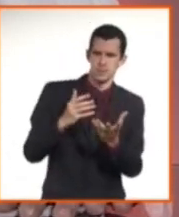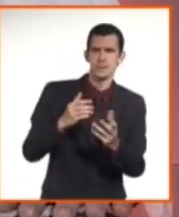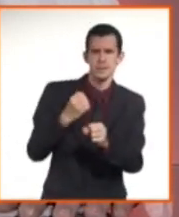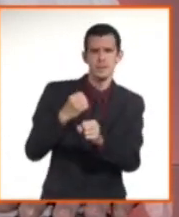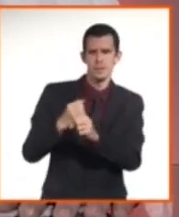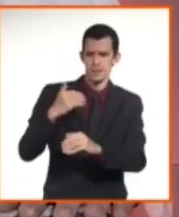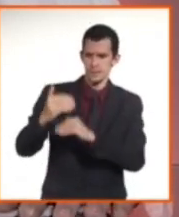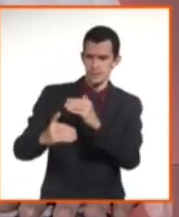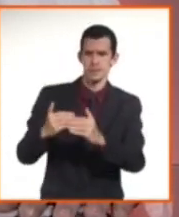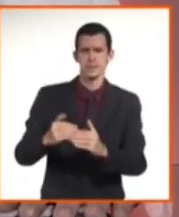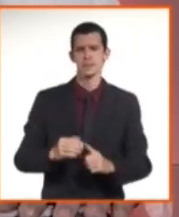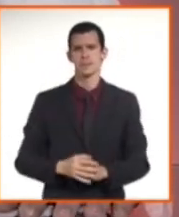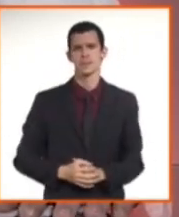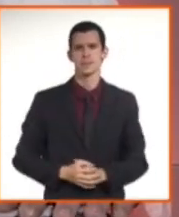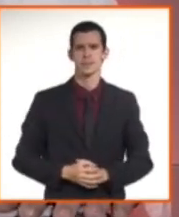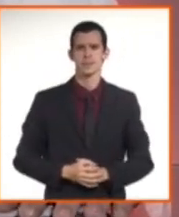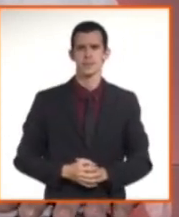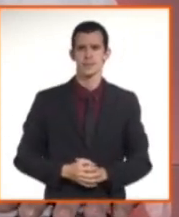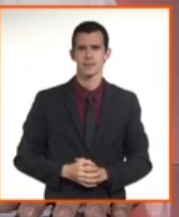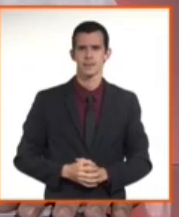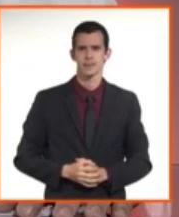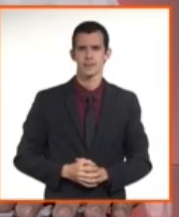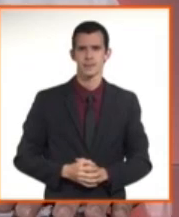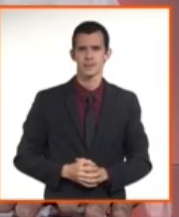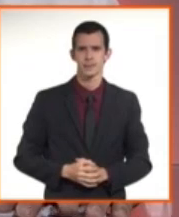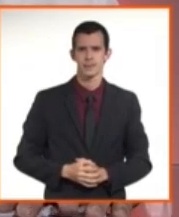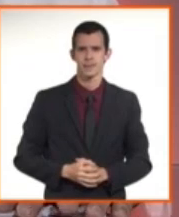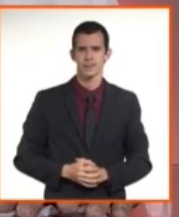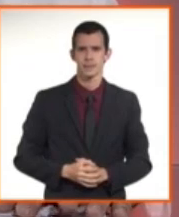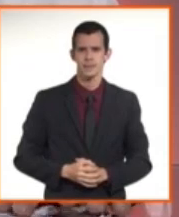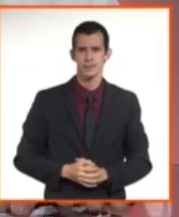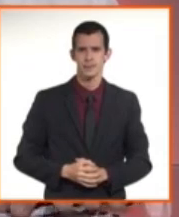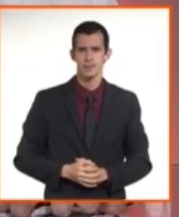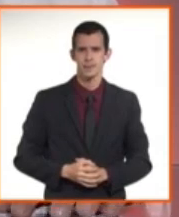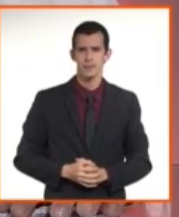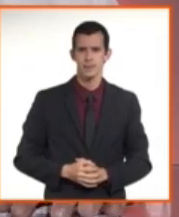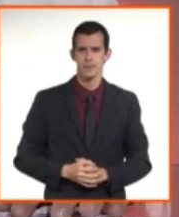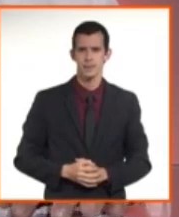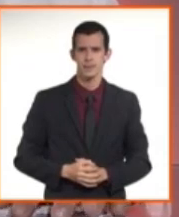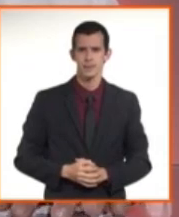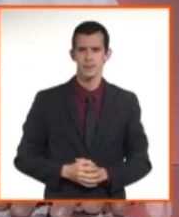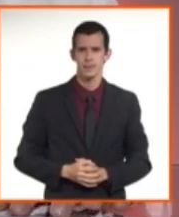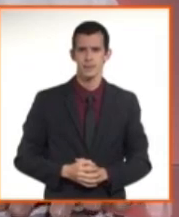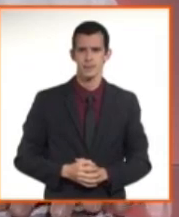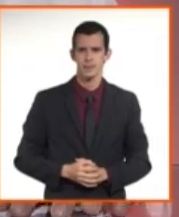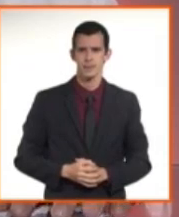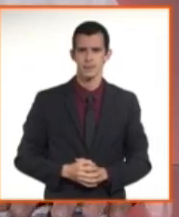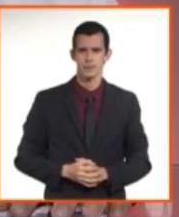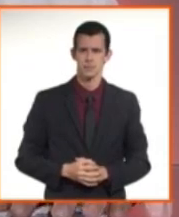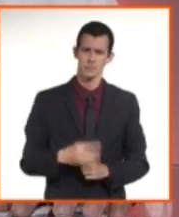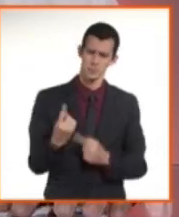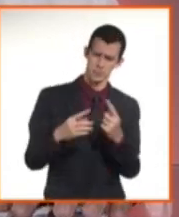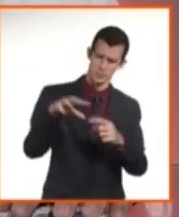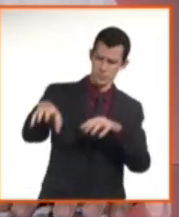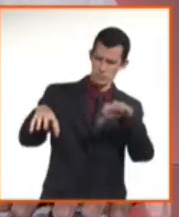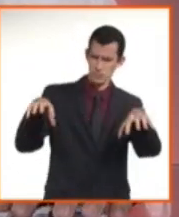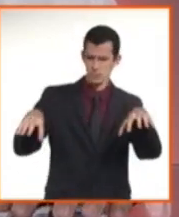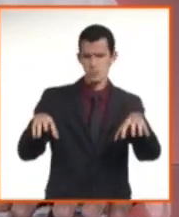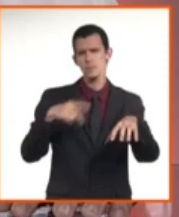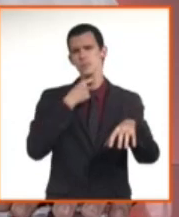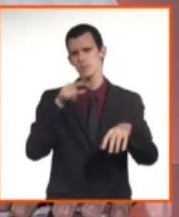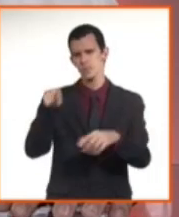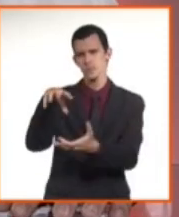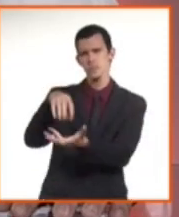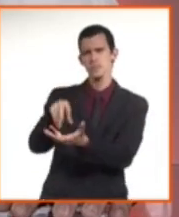van a recuperar hoy limitaciones que tenemos en capacidad de generación, lo explicó Ediel, 291 megawatts, se va a recuperar